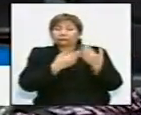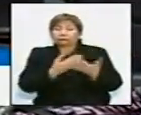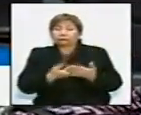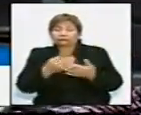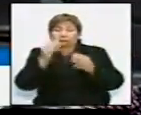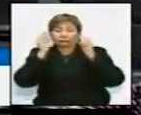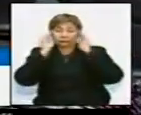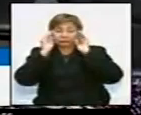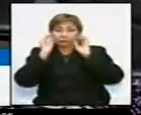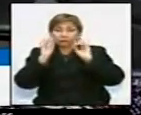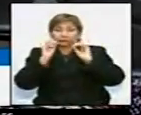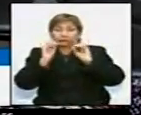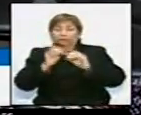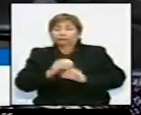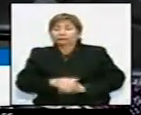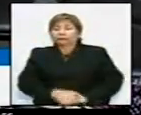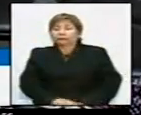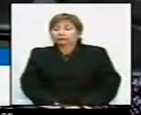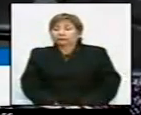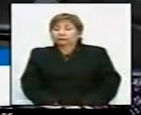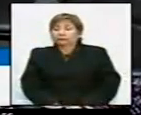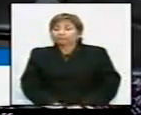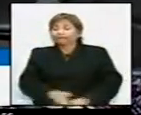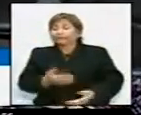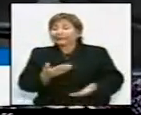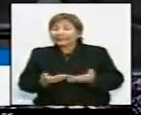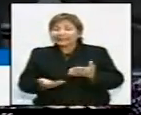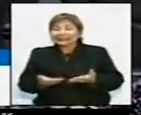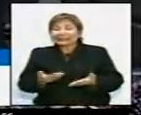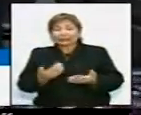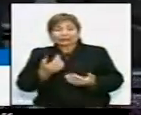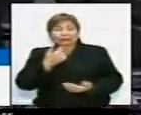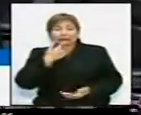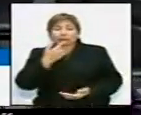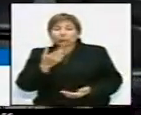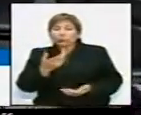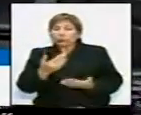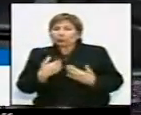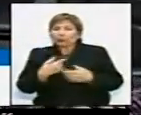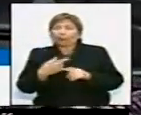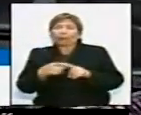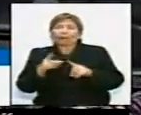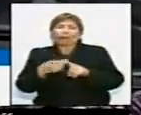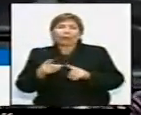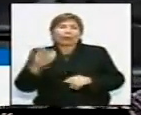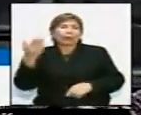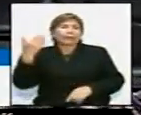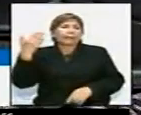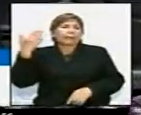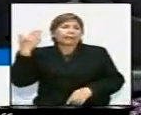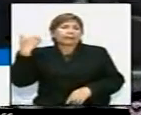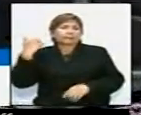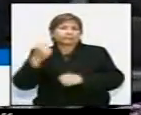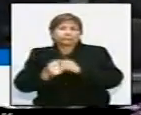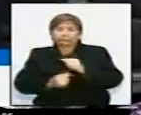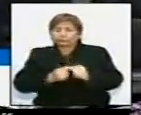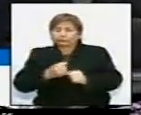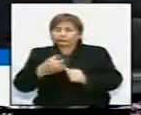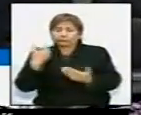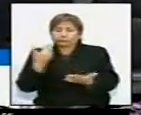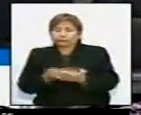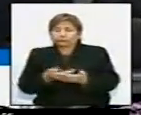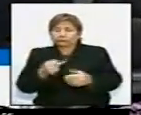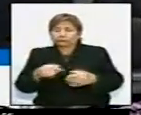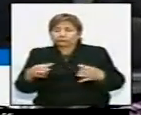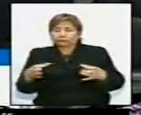una opinión. Y fíjese, presidenta, que a diferencia de otros años que yo he observado desde que he llegado a este